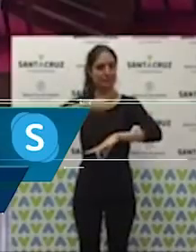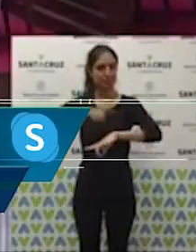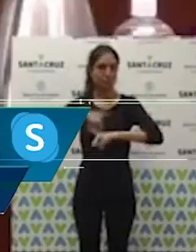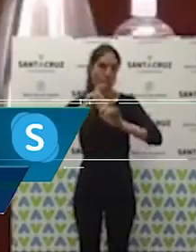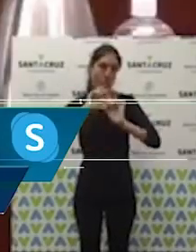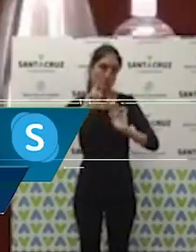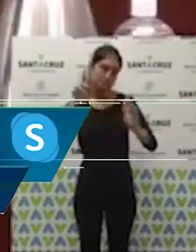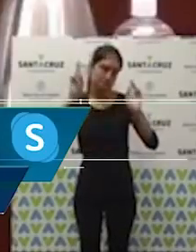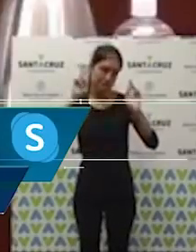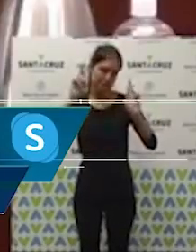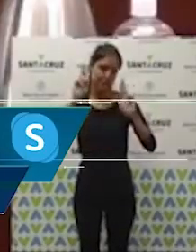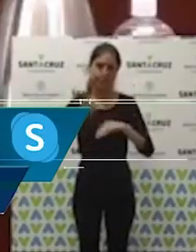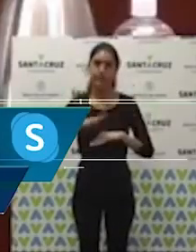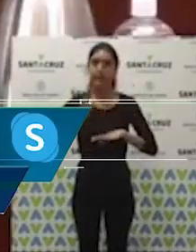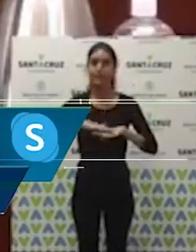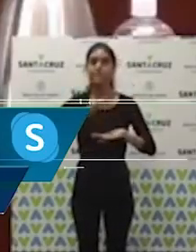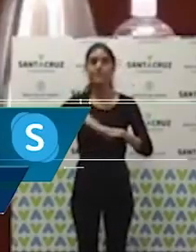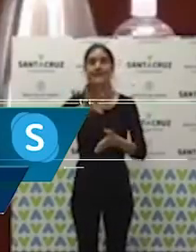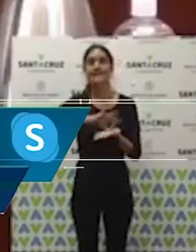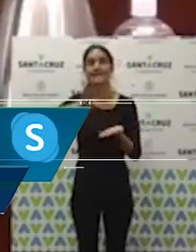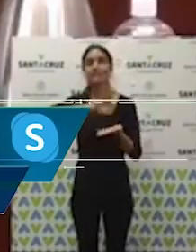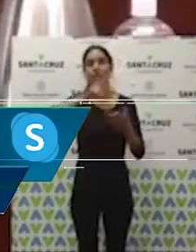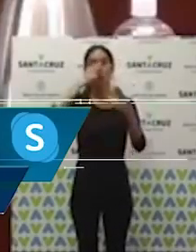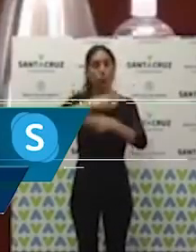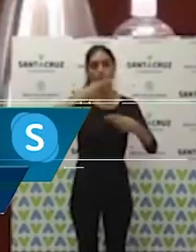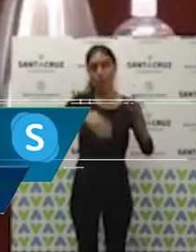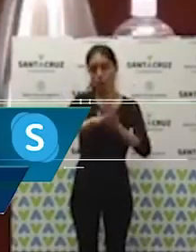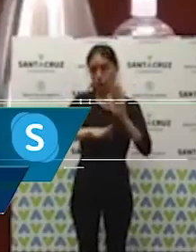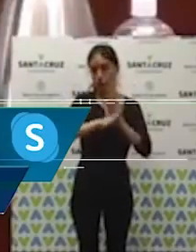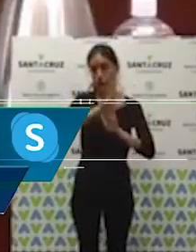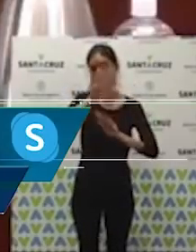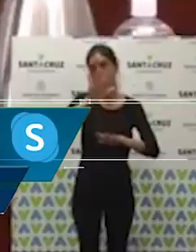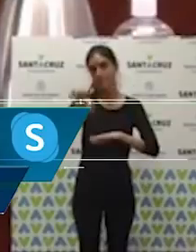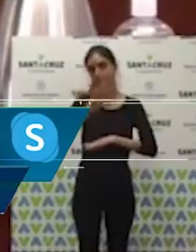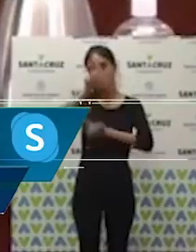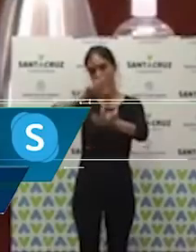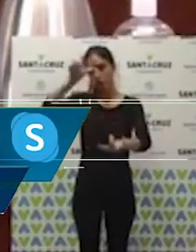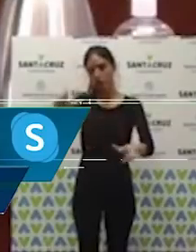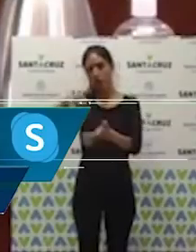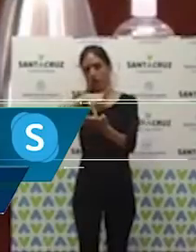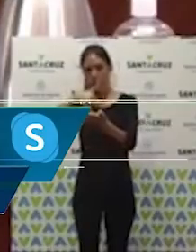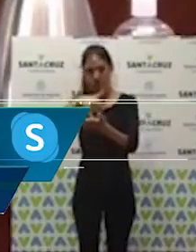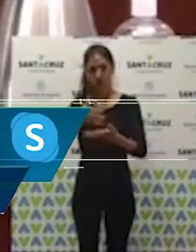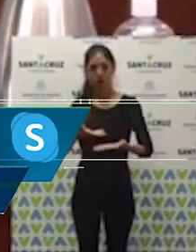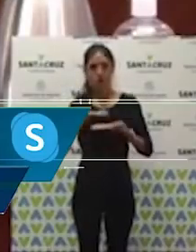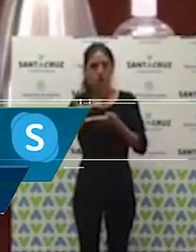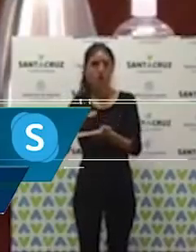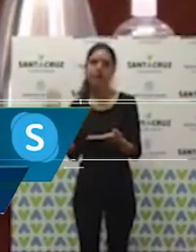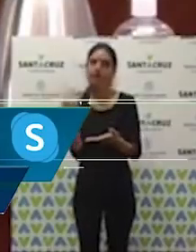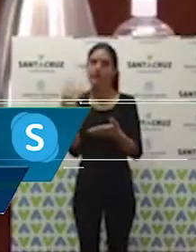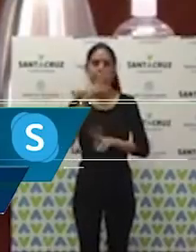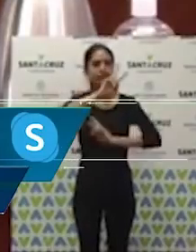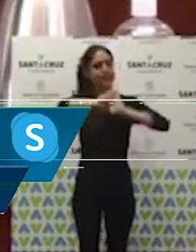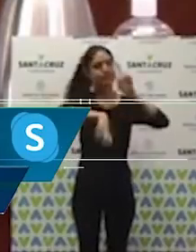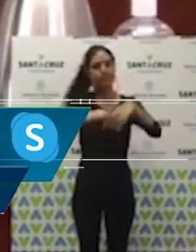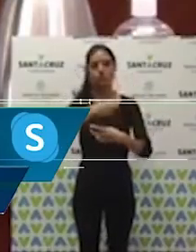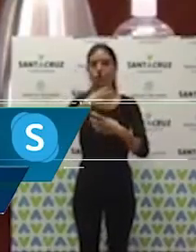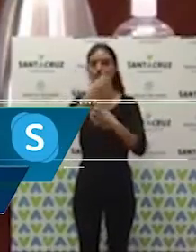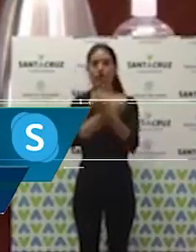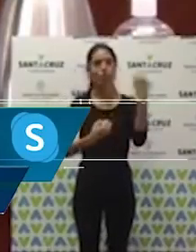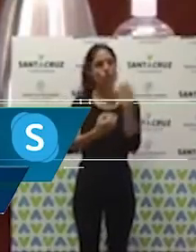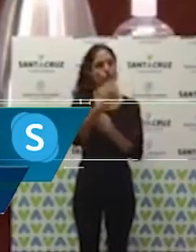entera por los medios de comunicación, por un digital de Gran Canaria y un periódico de aquí de Tenerife, se entera de que ha ido a